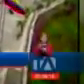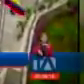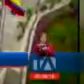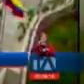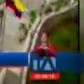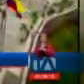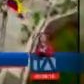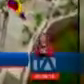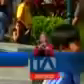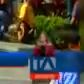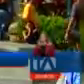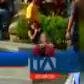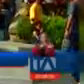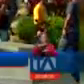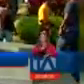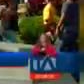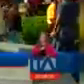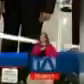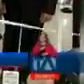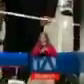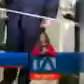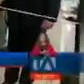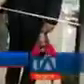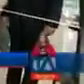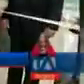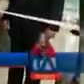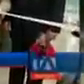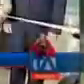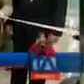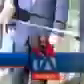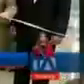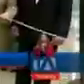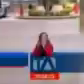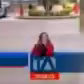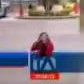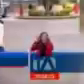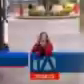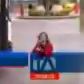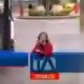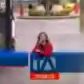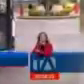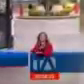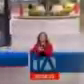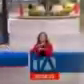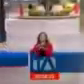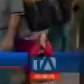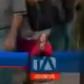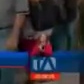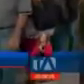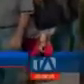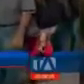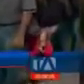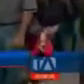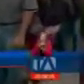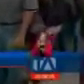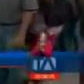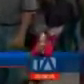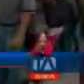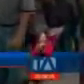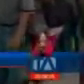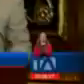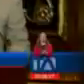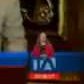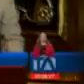con libertad. Sobre su gestión todos estos años, recordó que se alió con la empresa privada nacional e internacional para la ejecución de